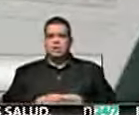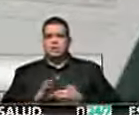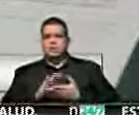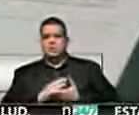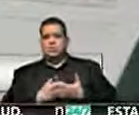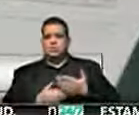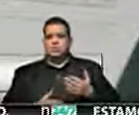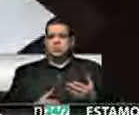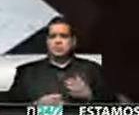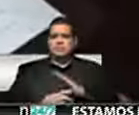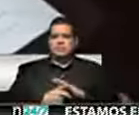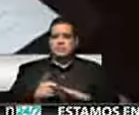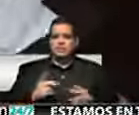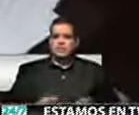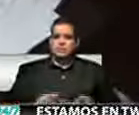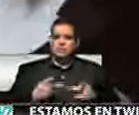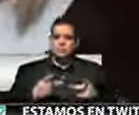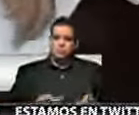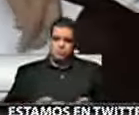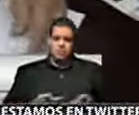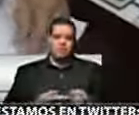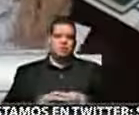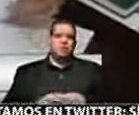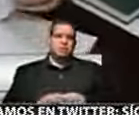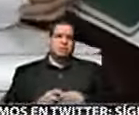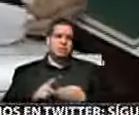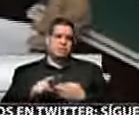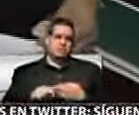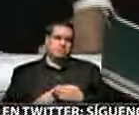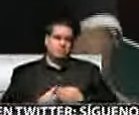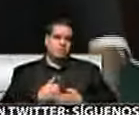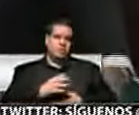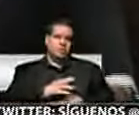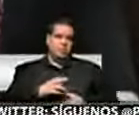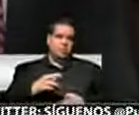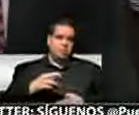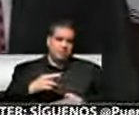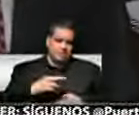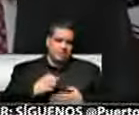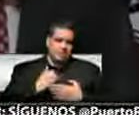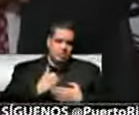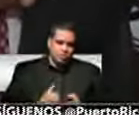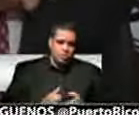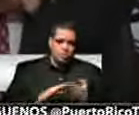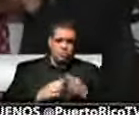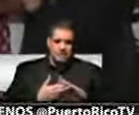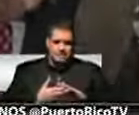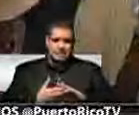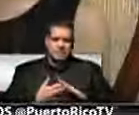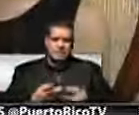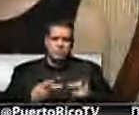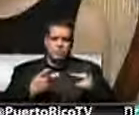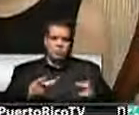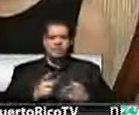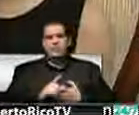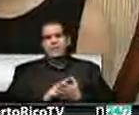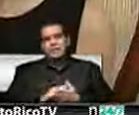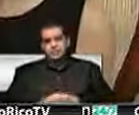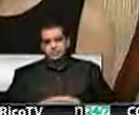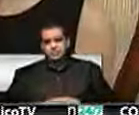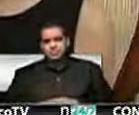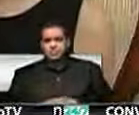donde se desarrolla la propuesta y se le da forma con el personal de la cámara de representantes Nosotros hemos trabajado